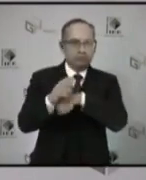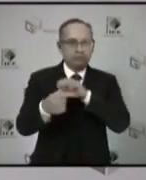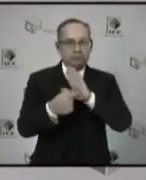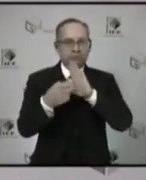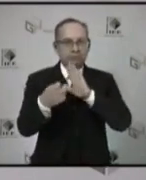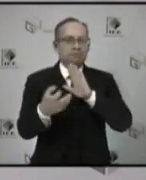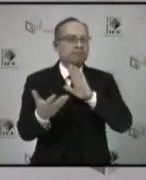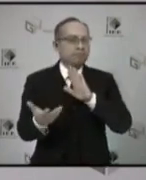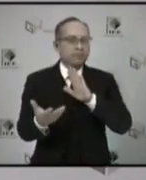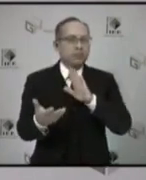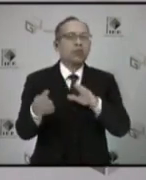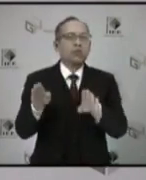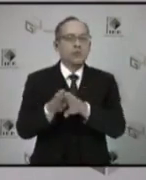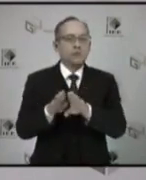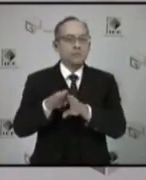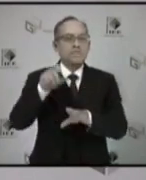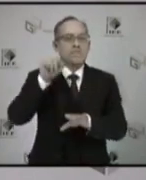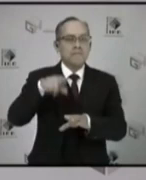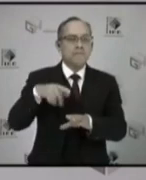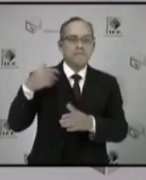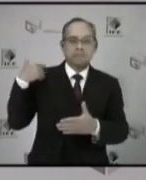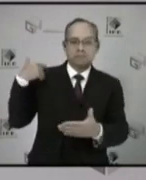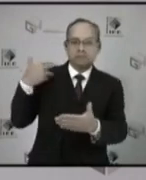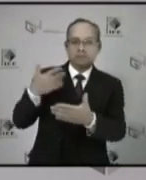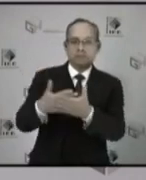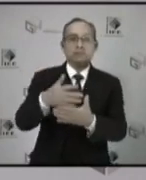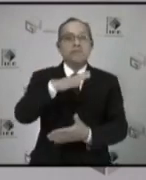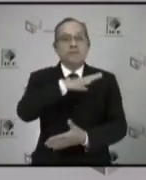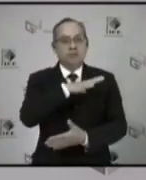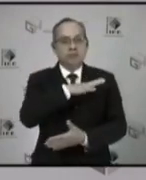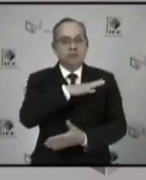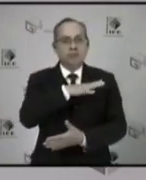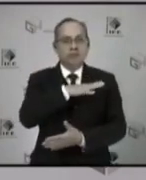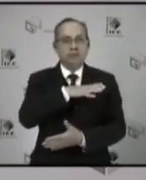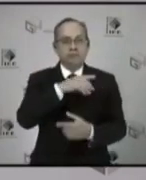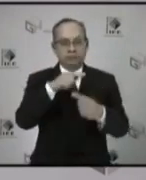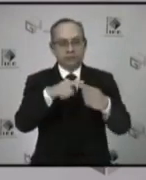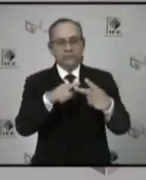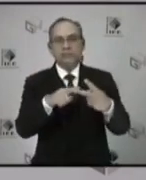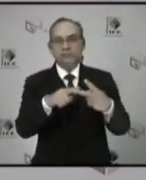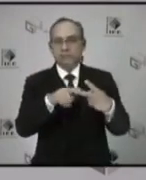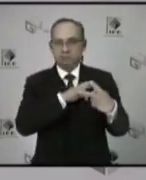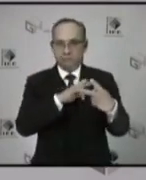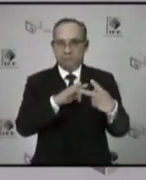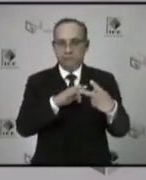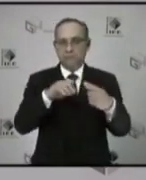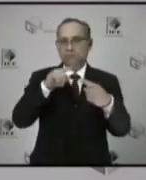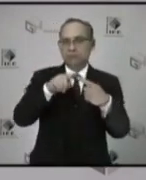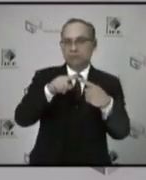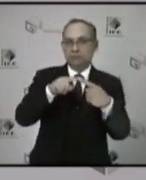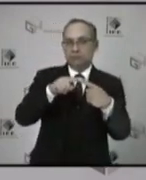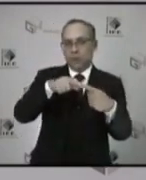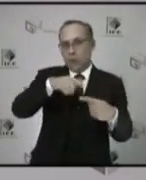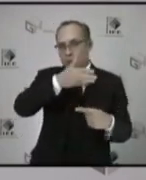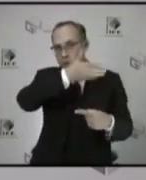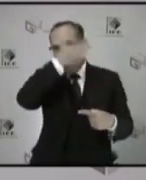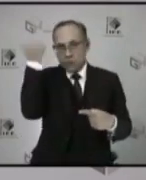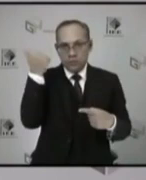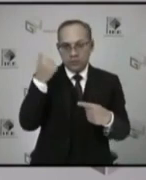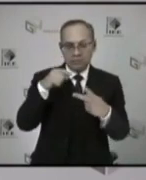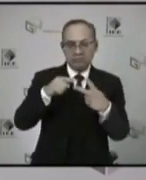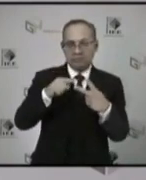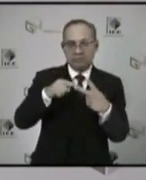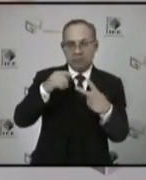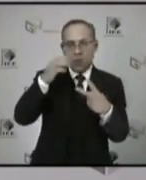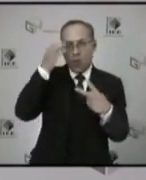patio trasero del Valle de México. Y tenemos dos opciones: alguien que no sabe, que no conoce, que no sabe la realidad del